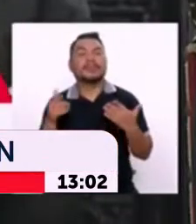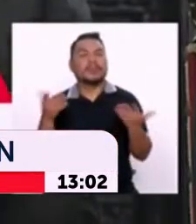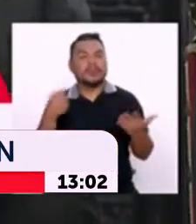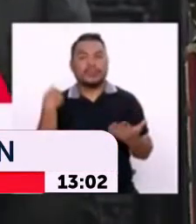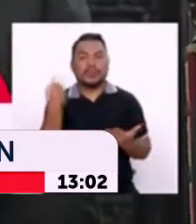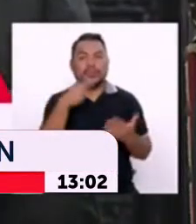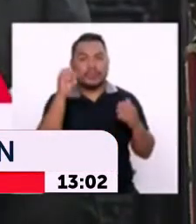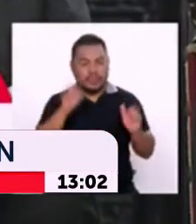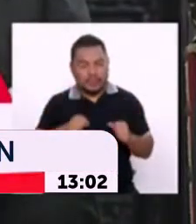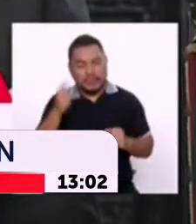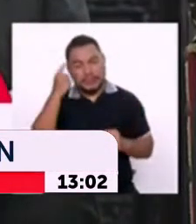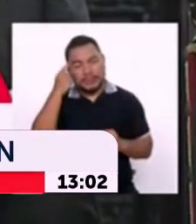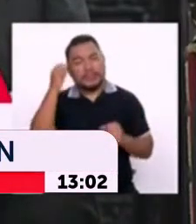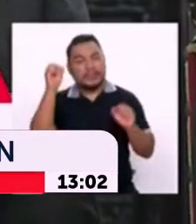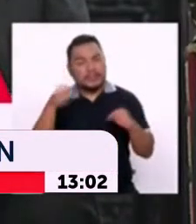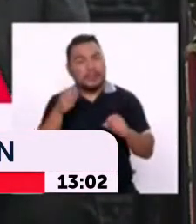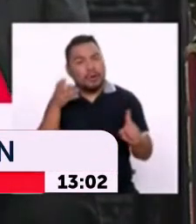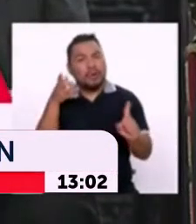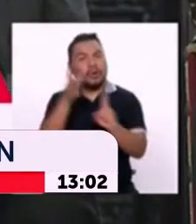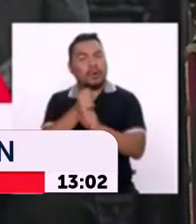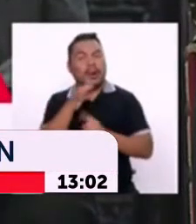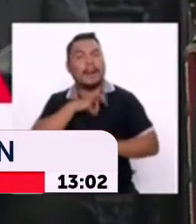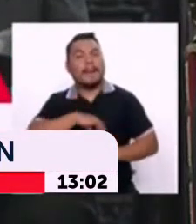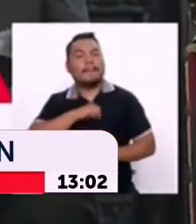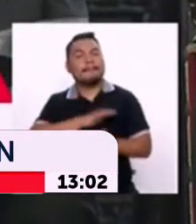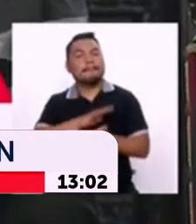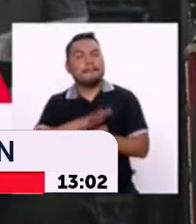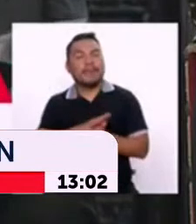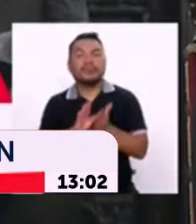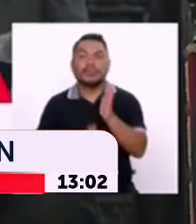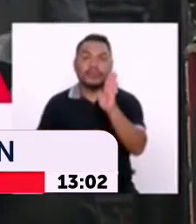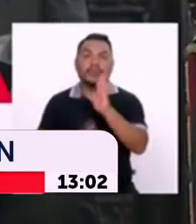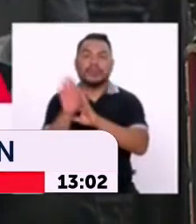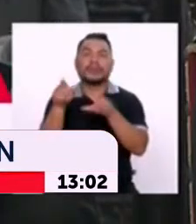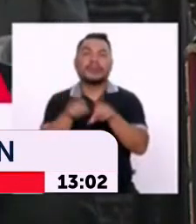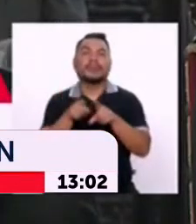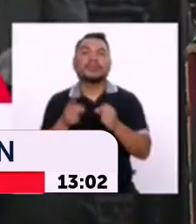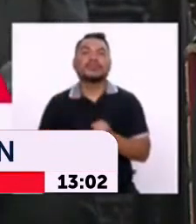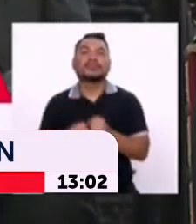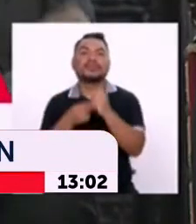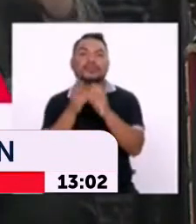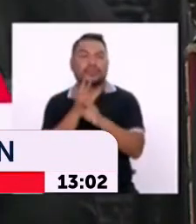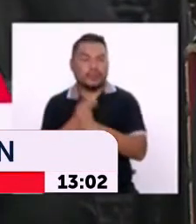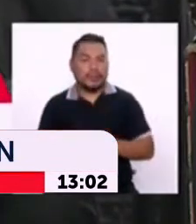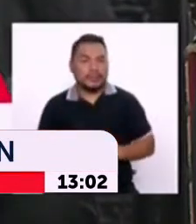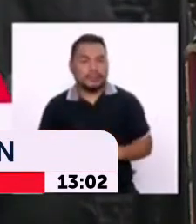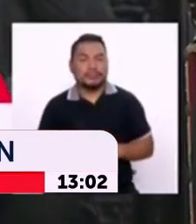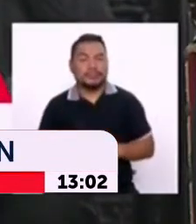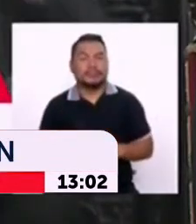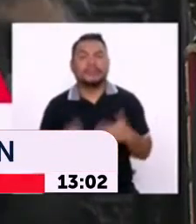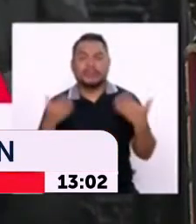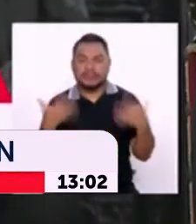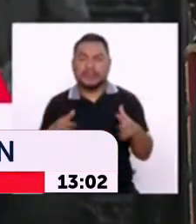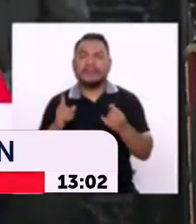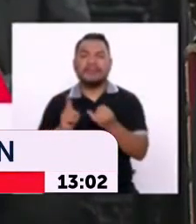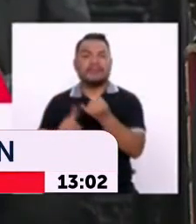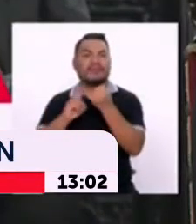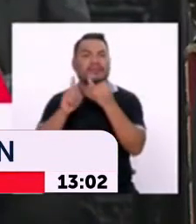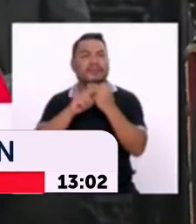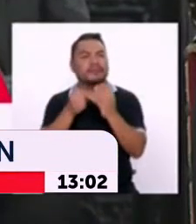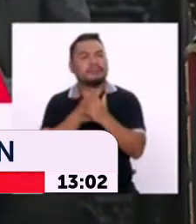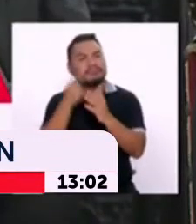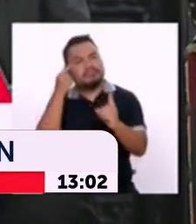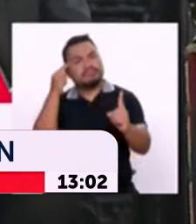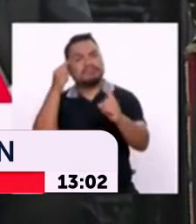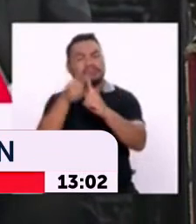las cuales nosotros estamos empeñados en lograr su bienestar, su desarrollo y su seguridad. Han sido diversos